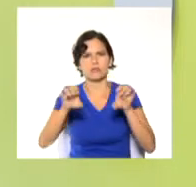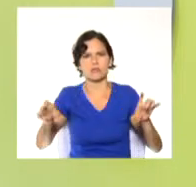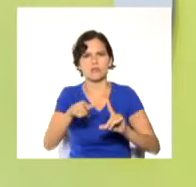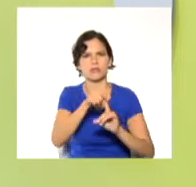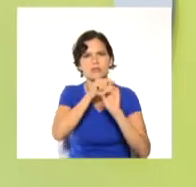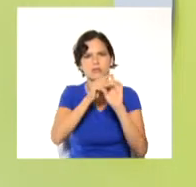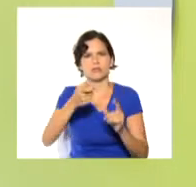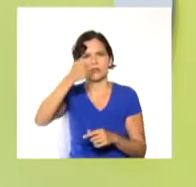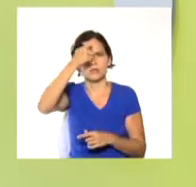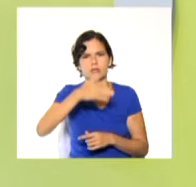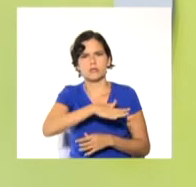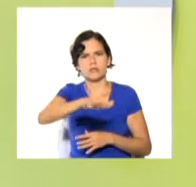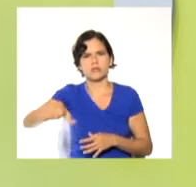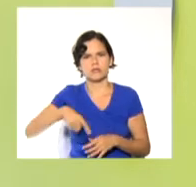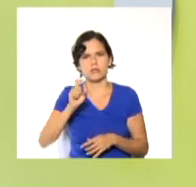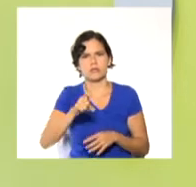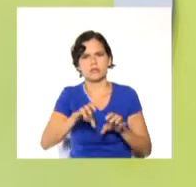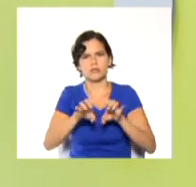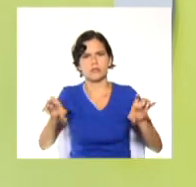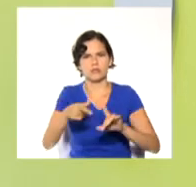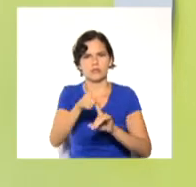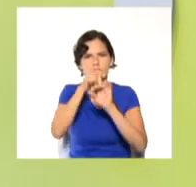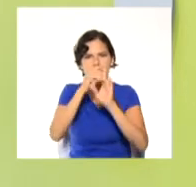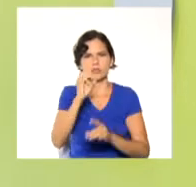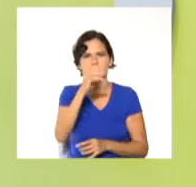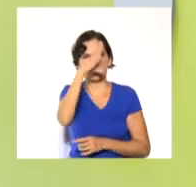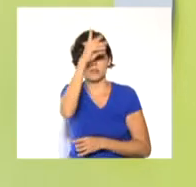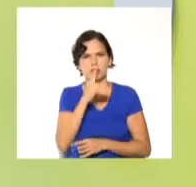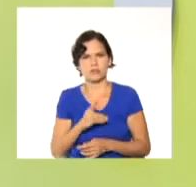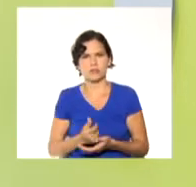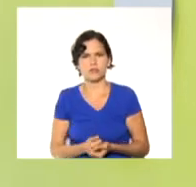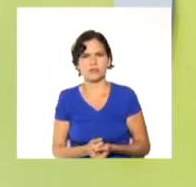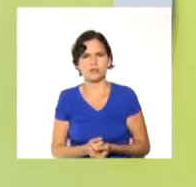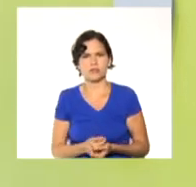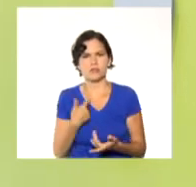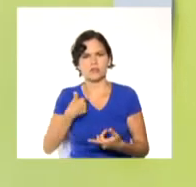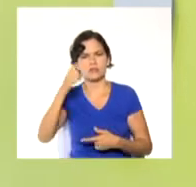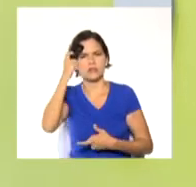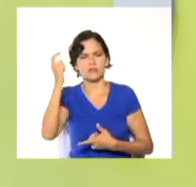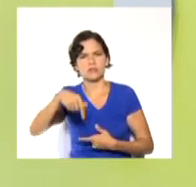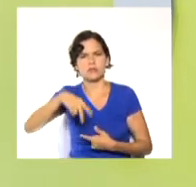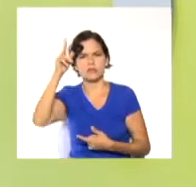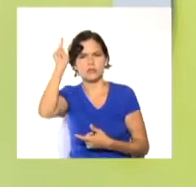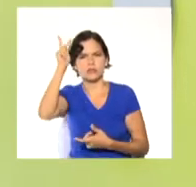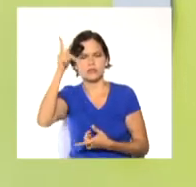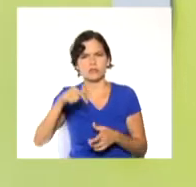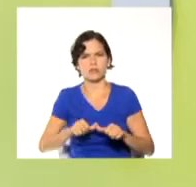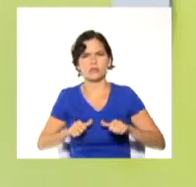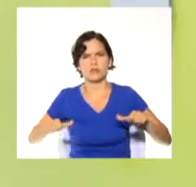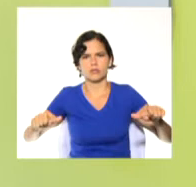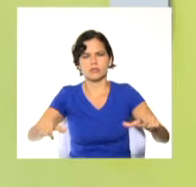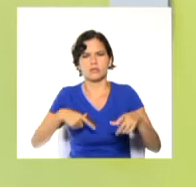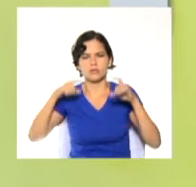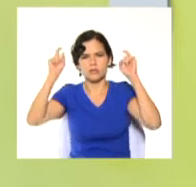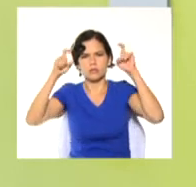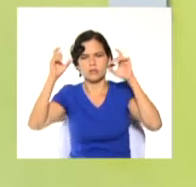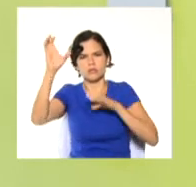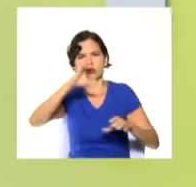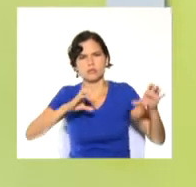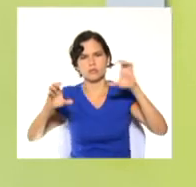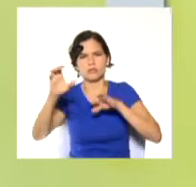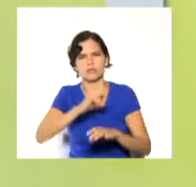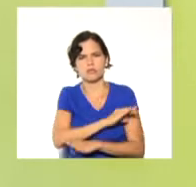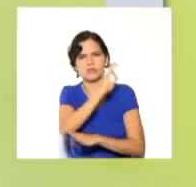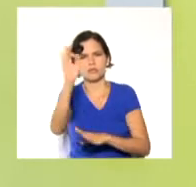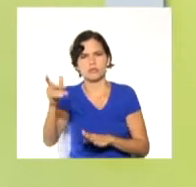de la población con necesidades educativas especiales y o con discapacidad. El día de hoy, los profesores de las áreas de formación de Ciencias Naturales y